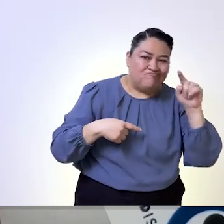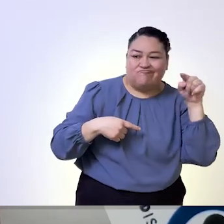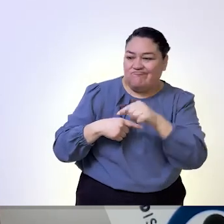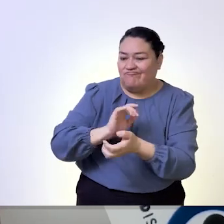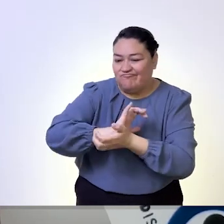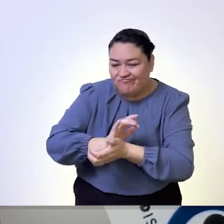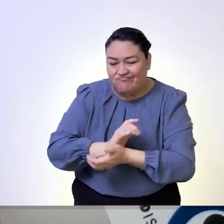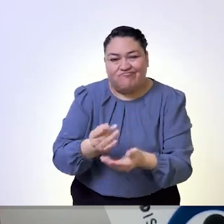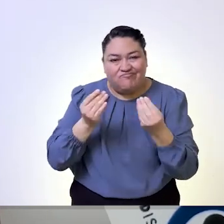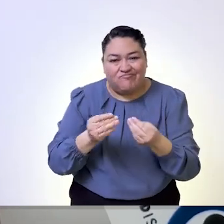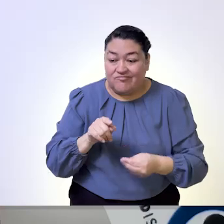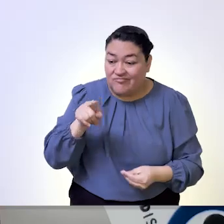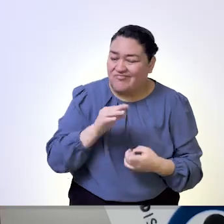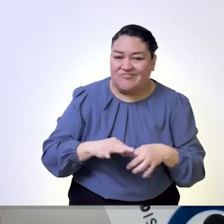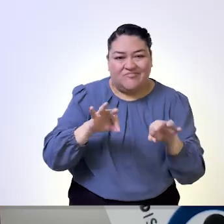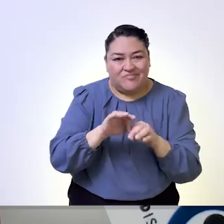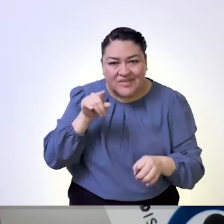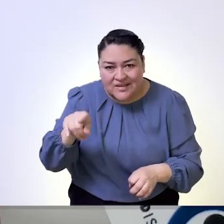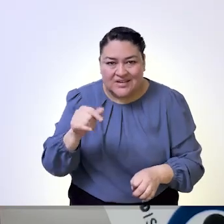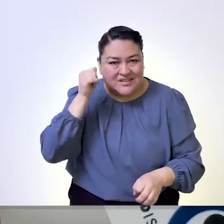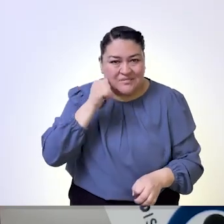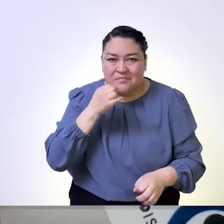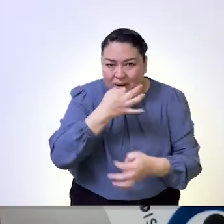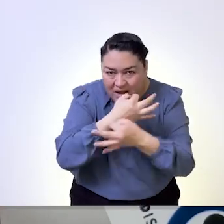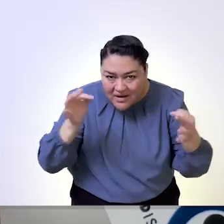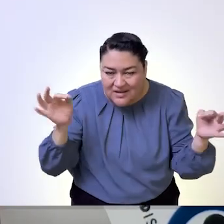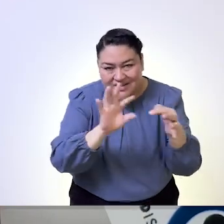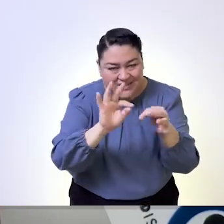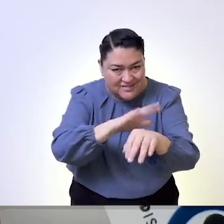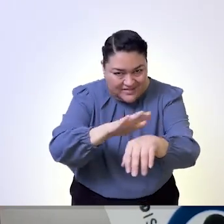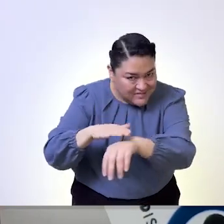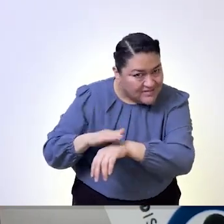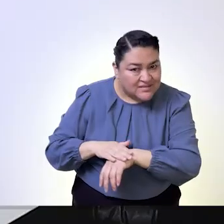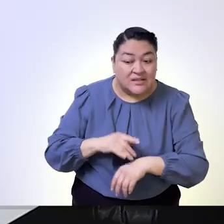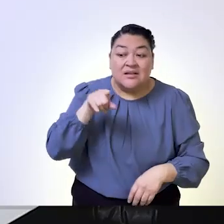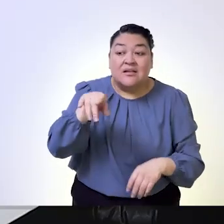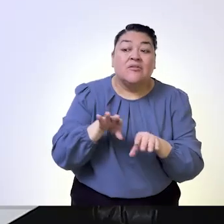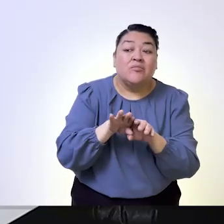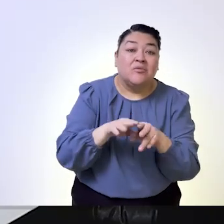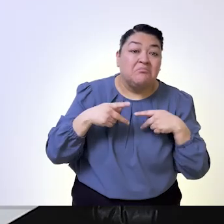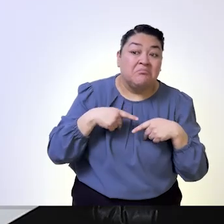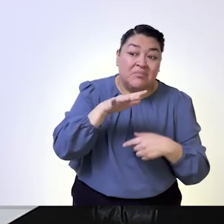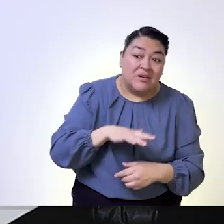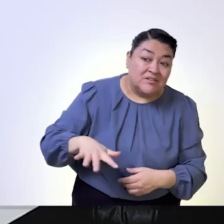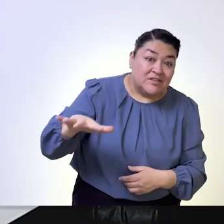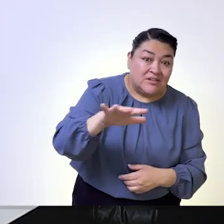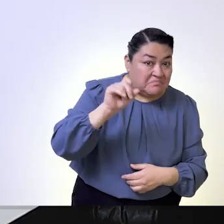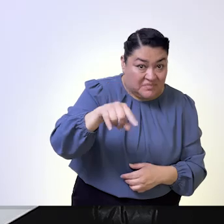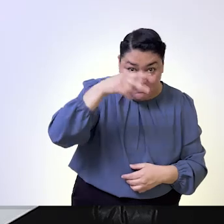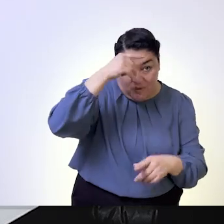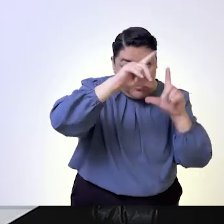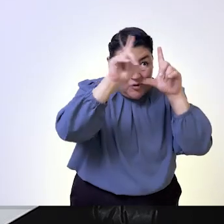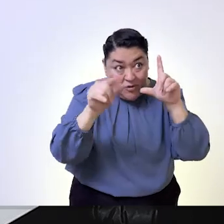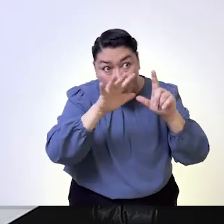señalar estos casos emblemáticos en general, pues sin duda da un estado del arte, digámoslo así, de cómo está la situación